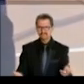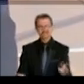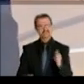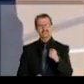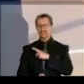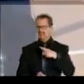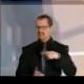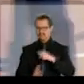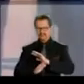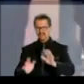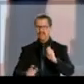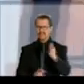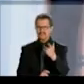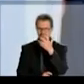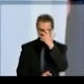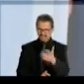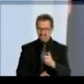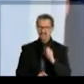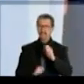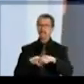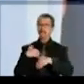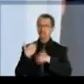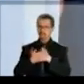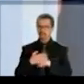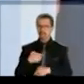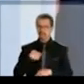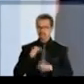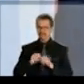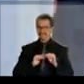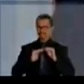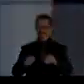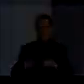vendría a vivir a tijuana señora hasta acabar con eso seré un presidente intimidante